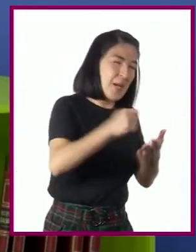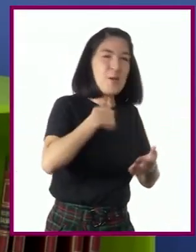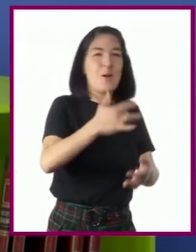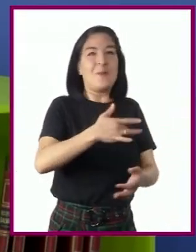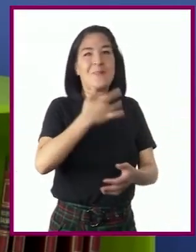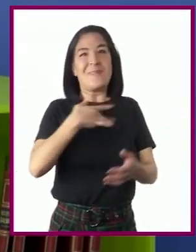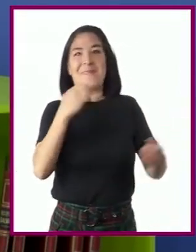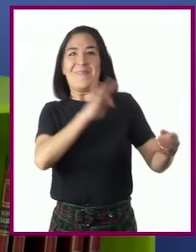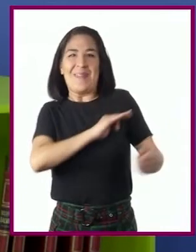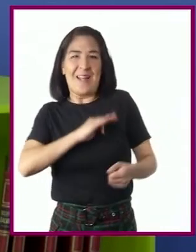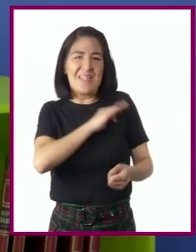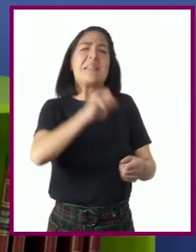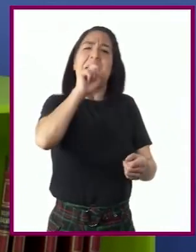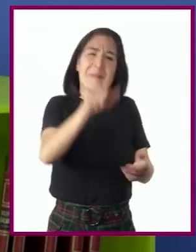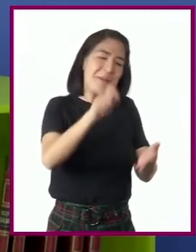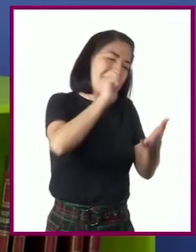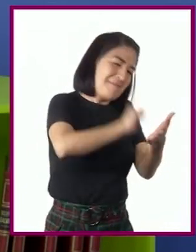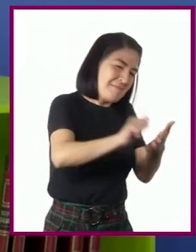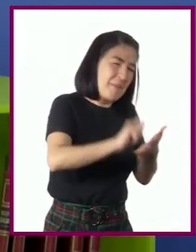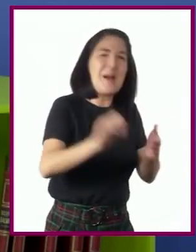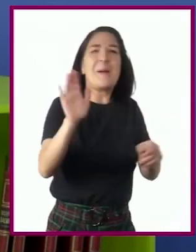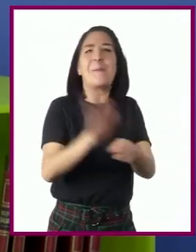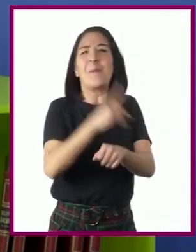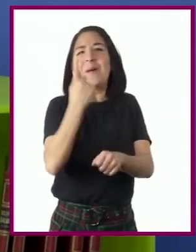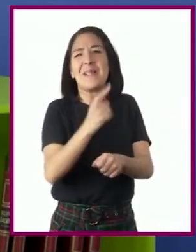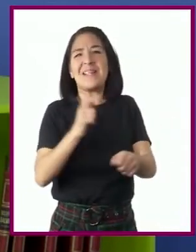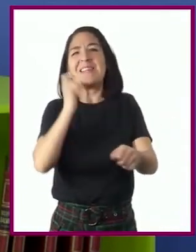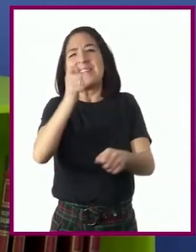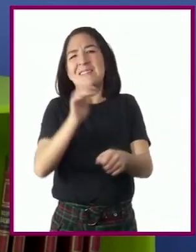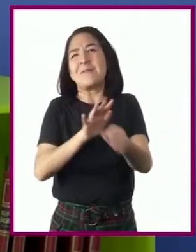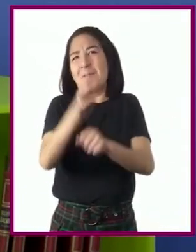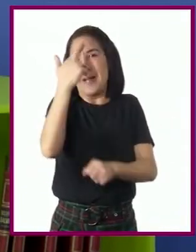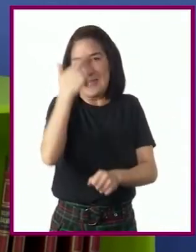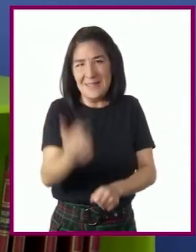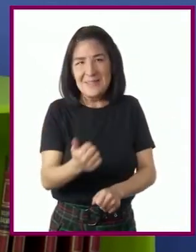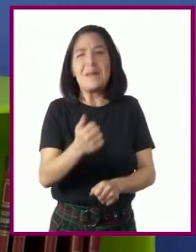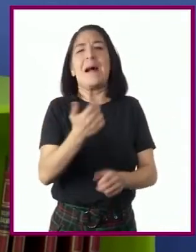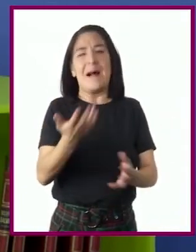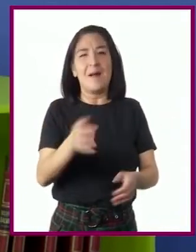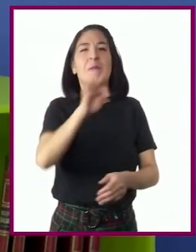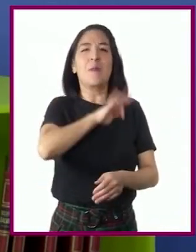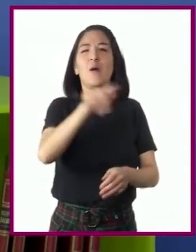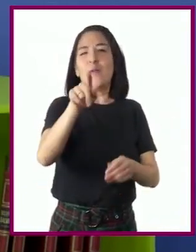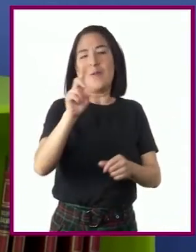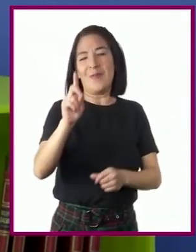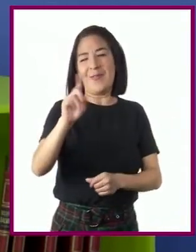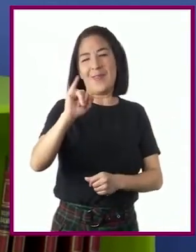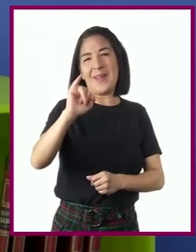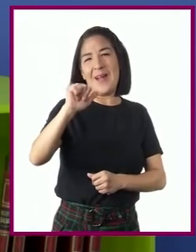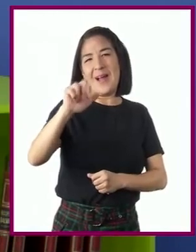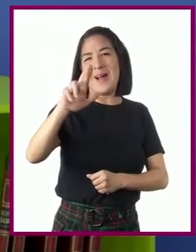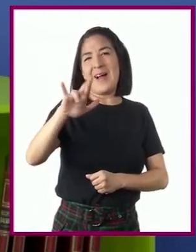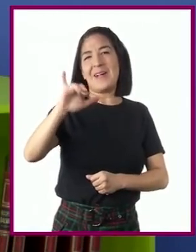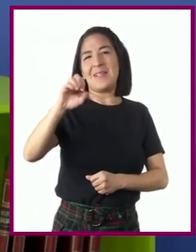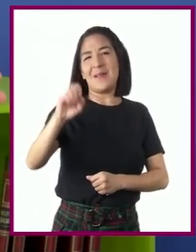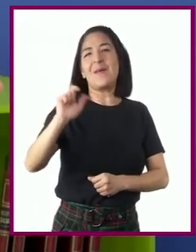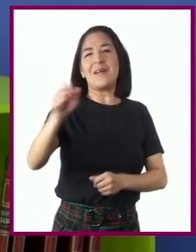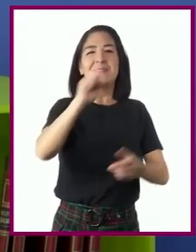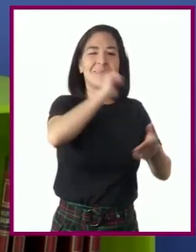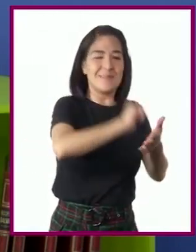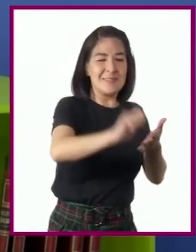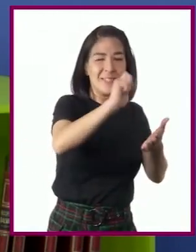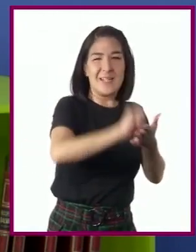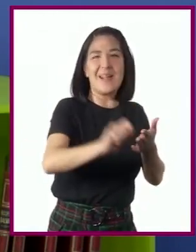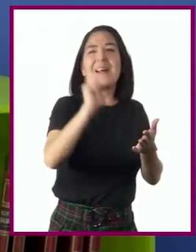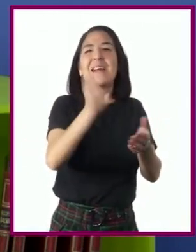las emociones y a reflexionar sobre la situación. Pueden escribir un diario en el que registren tal vez lo mejor y